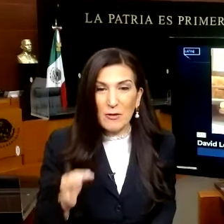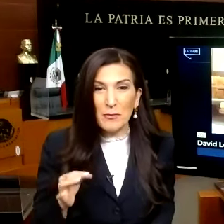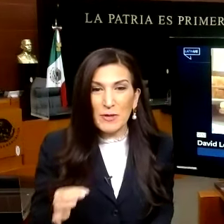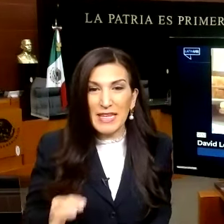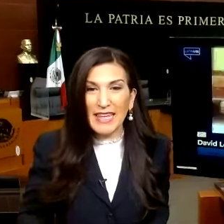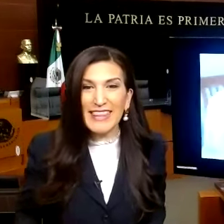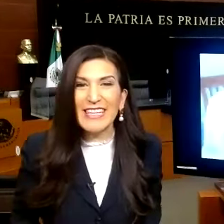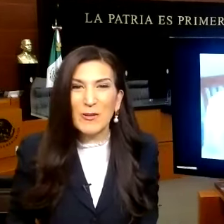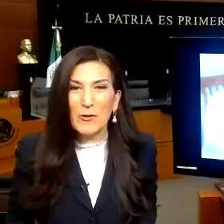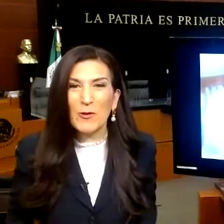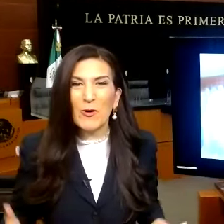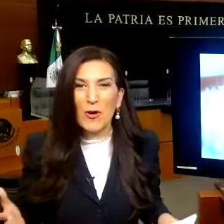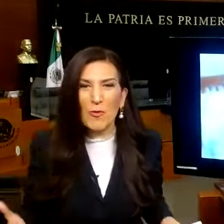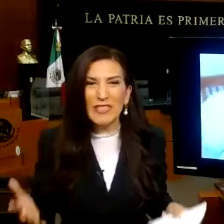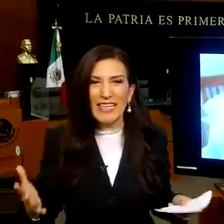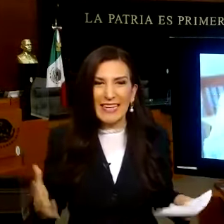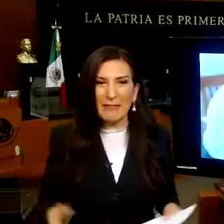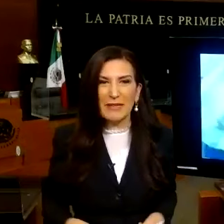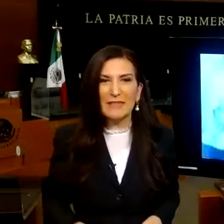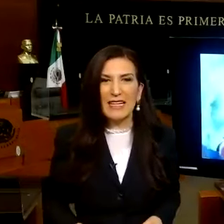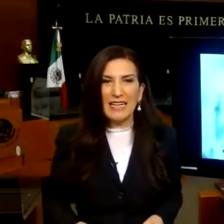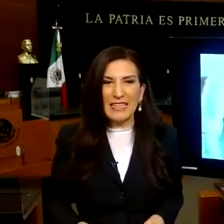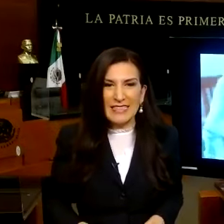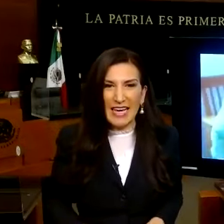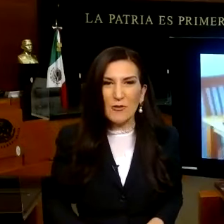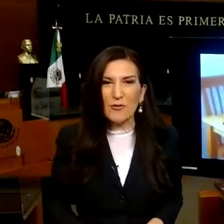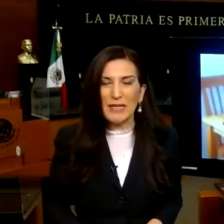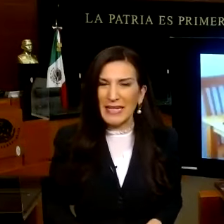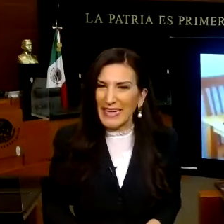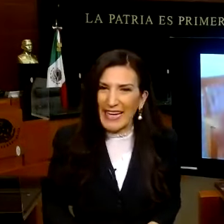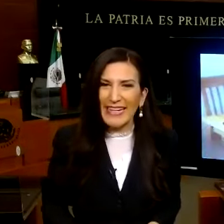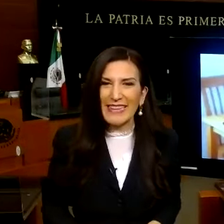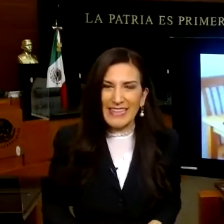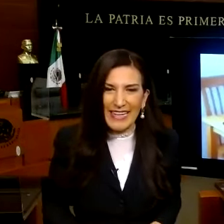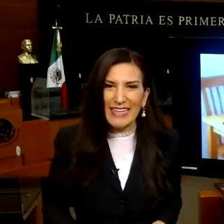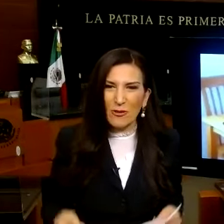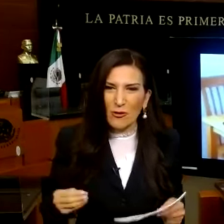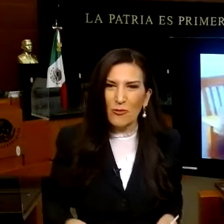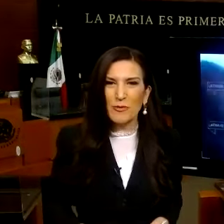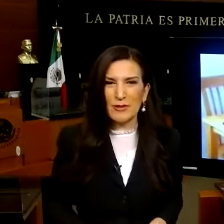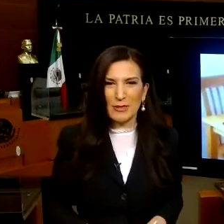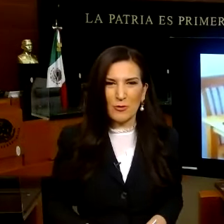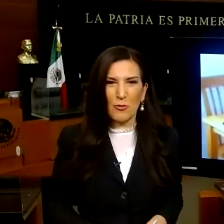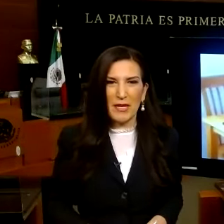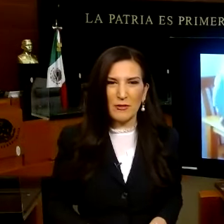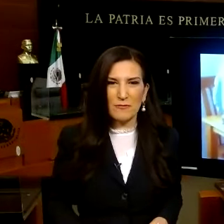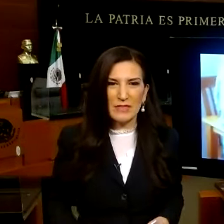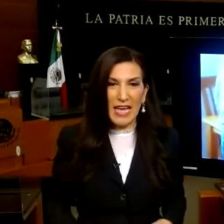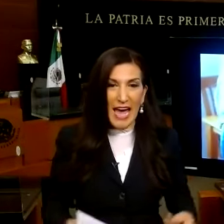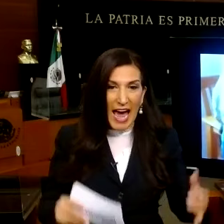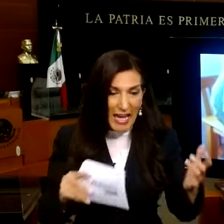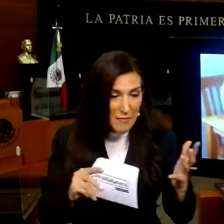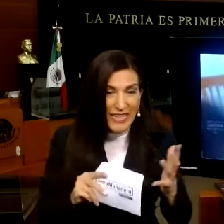Hay cero impunidad, dijo. ¿Cómo se atreve? Si hay una gran cantidad de corruptos en su